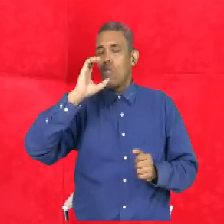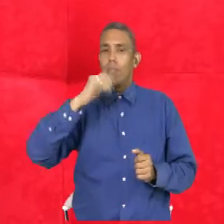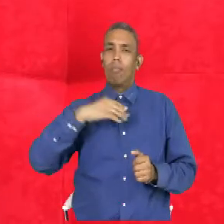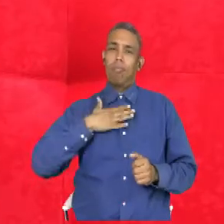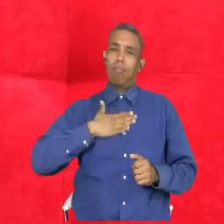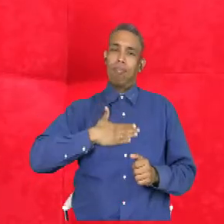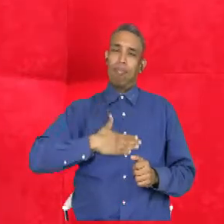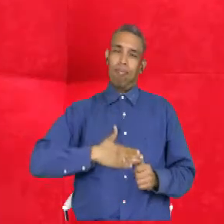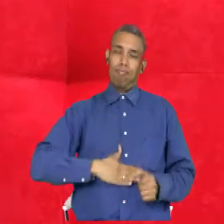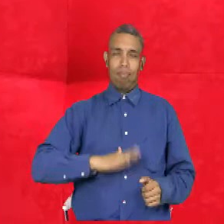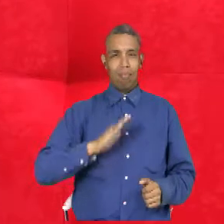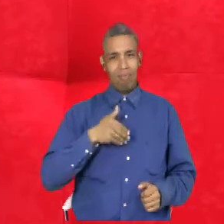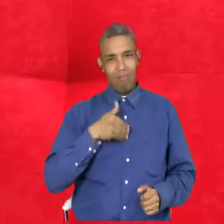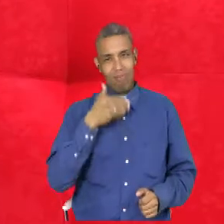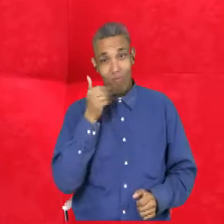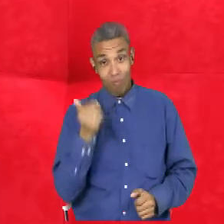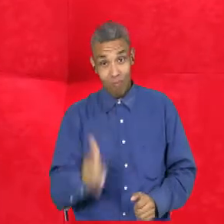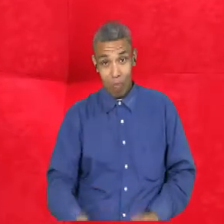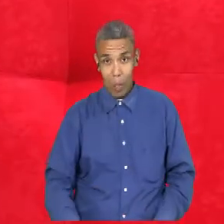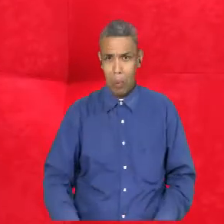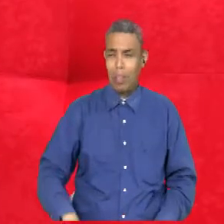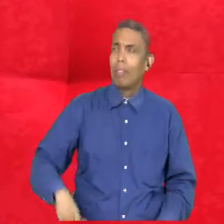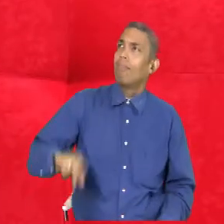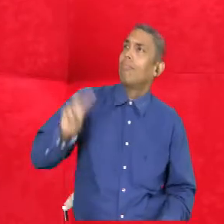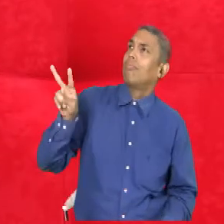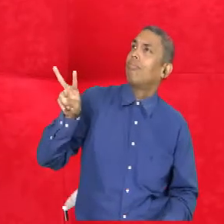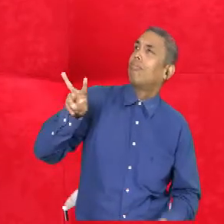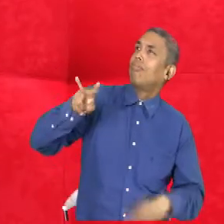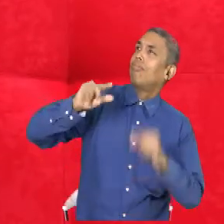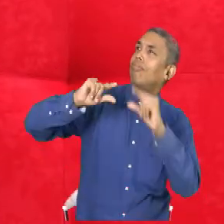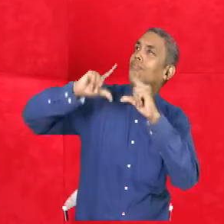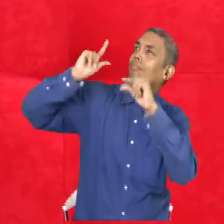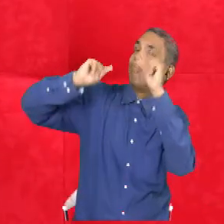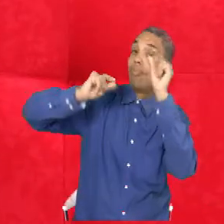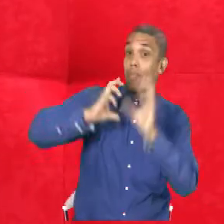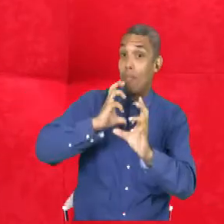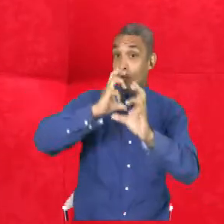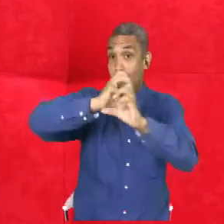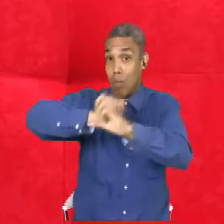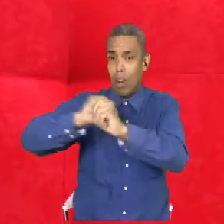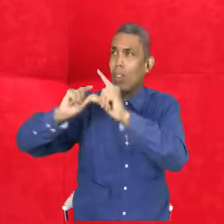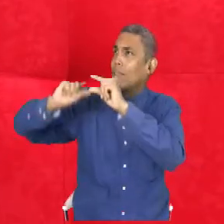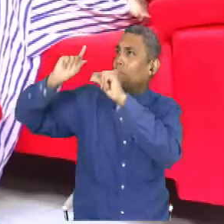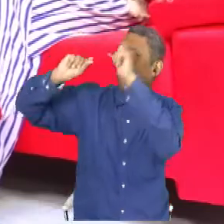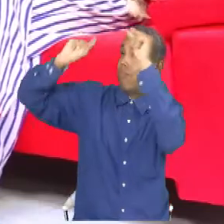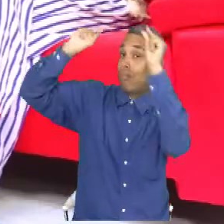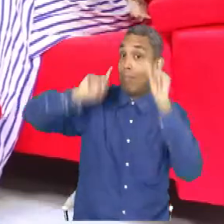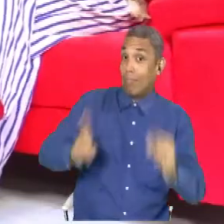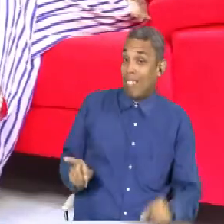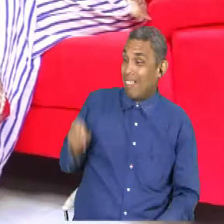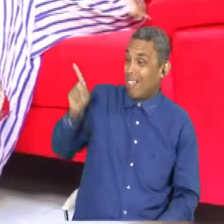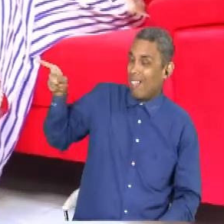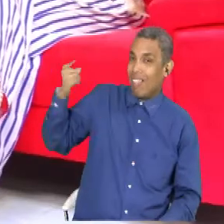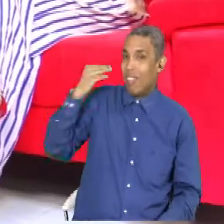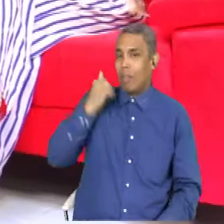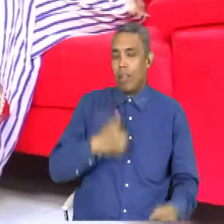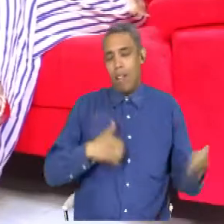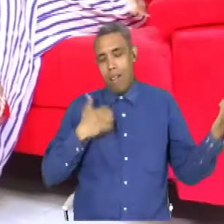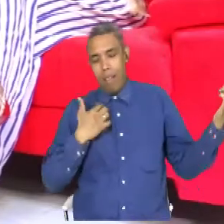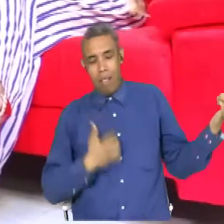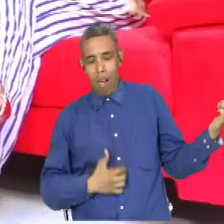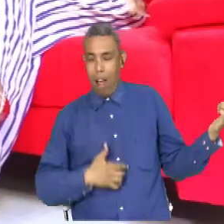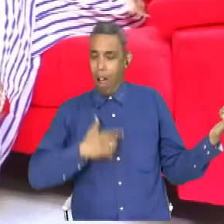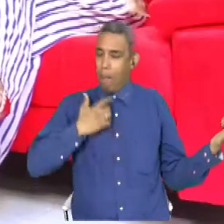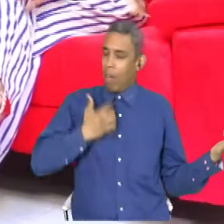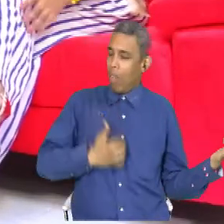cielo de Barranca Bermeja? Eso no tiene nadie. Eso es muy rico. Y escuchar a Kiara, más rico aún. Entonces ya saben, Kiara tiene que cumplir con